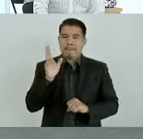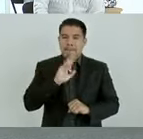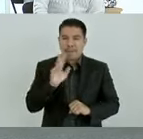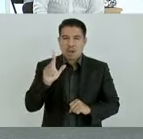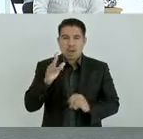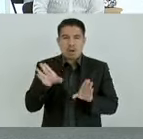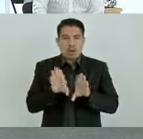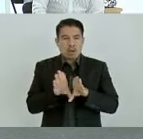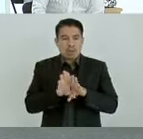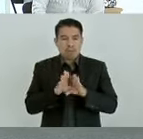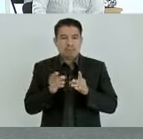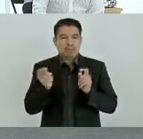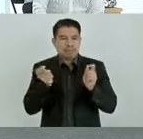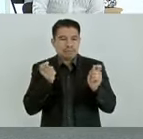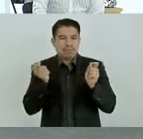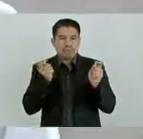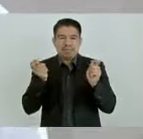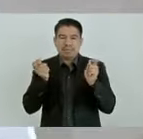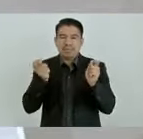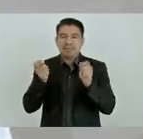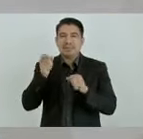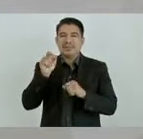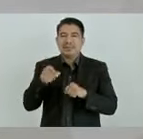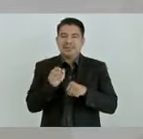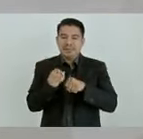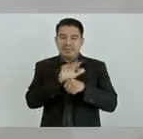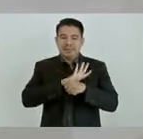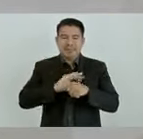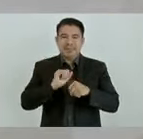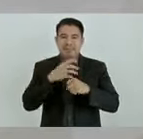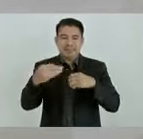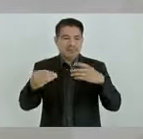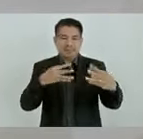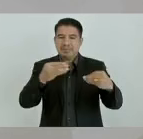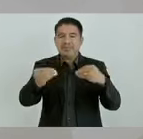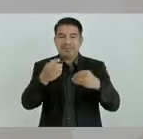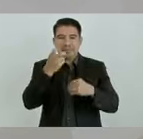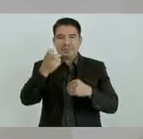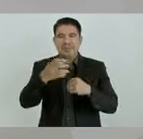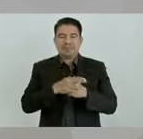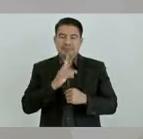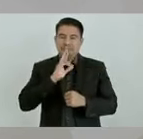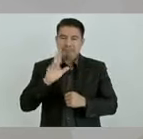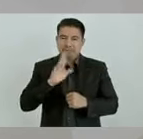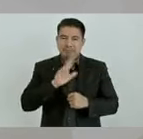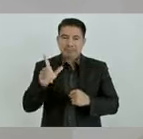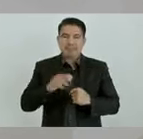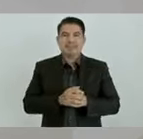al manejo de la pandemia.